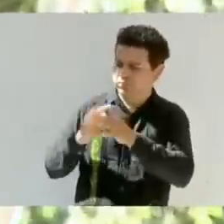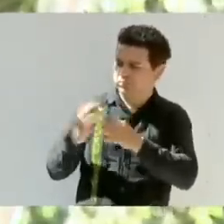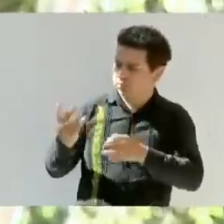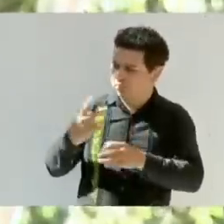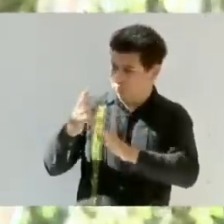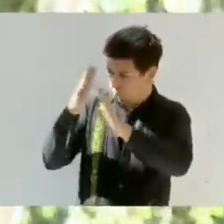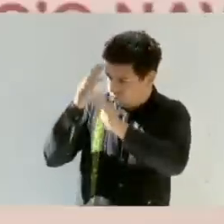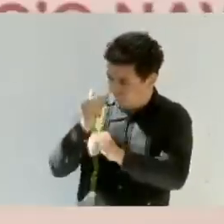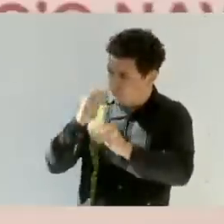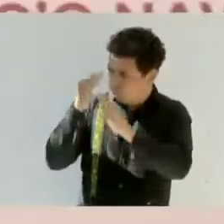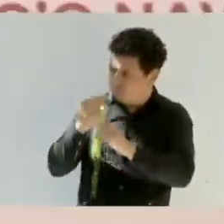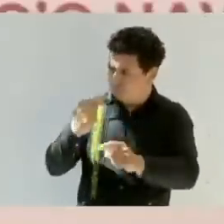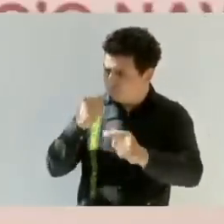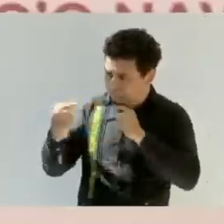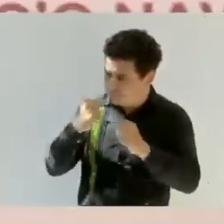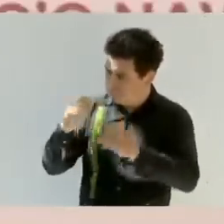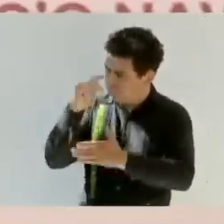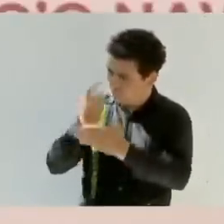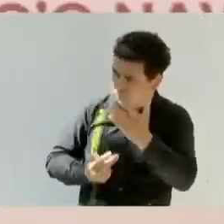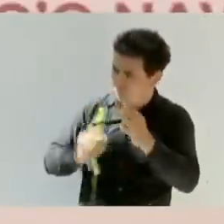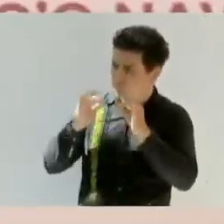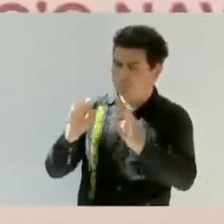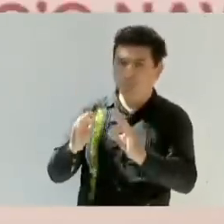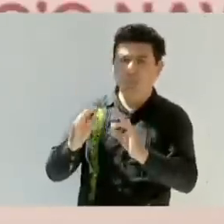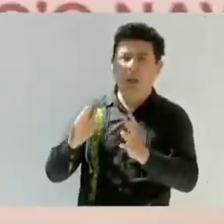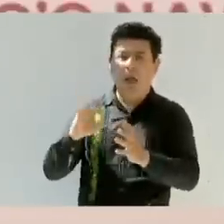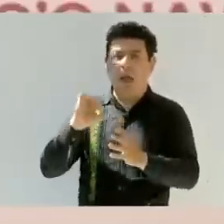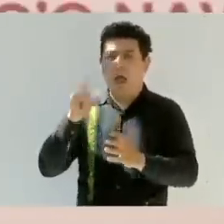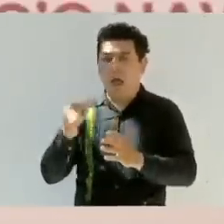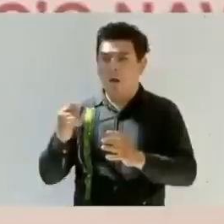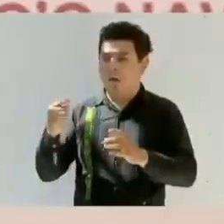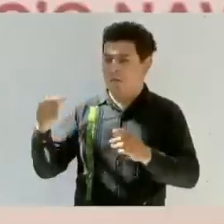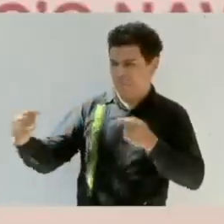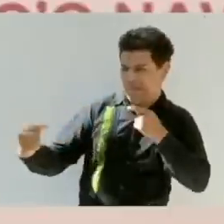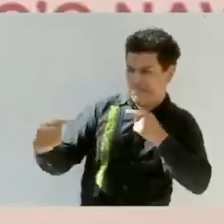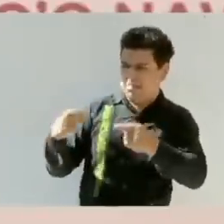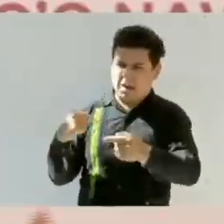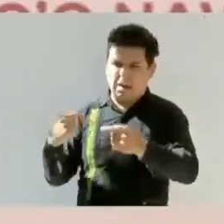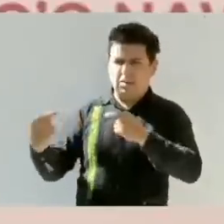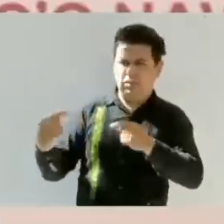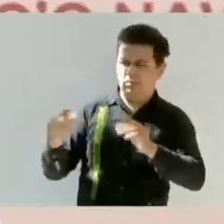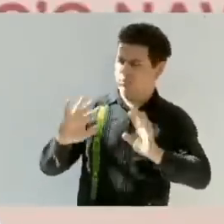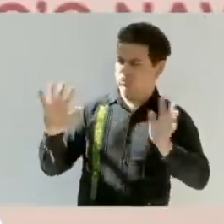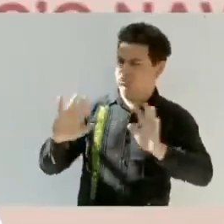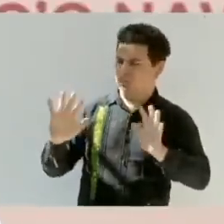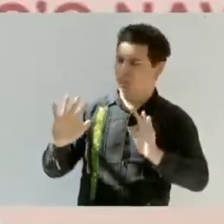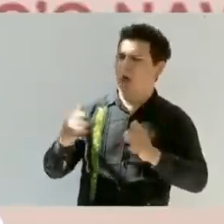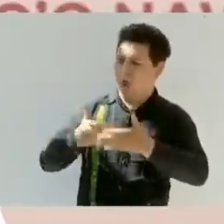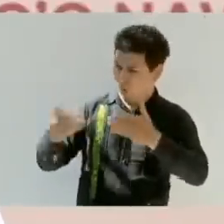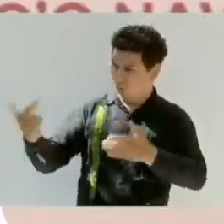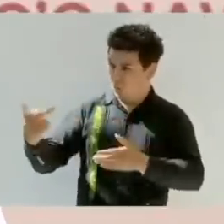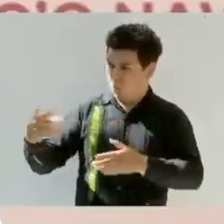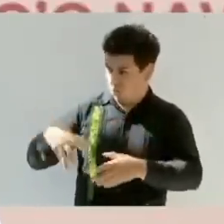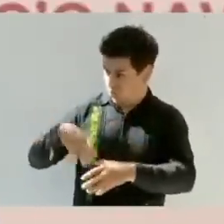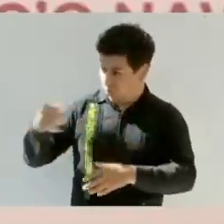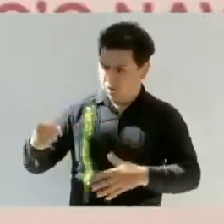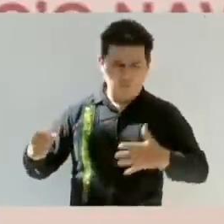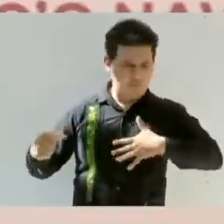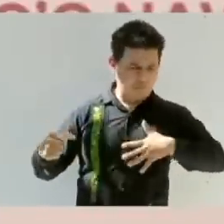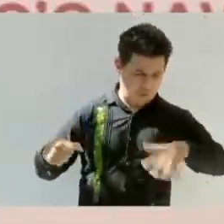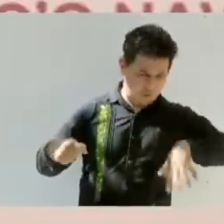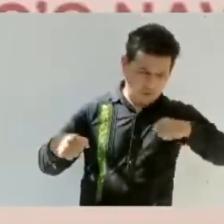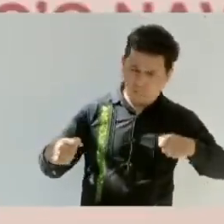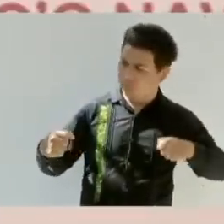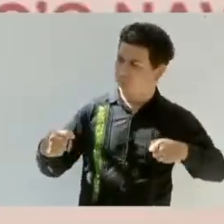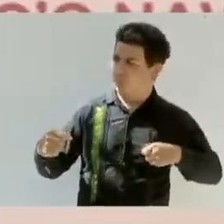manera coordinada. No tenemos ninguna diferencia, al contrario, sumamos esfuerzos, sumamos